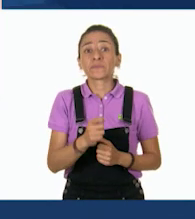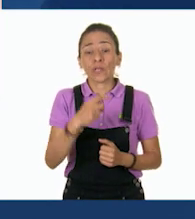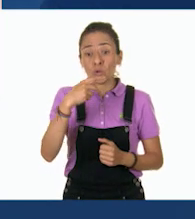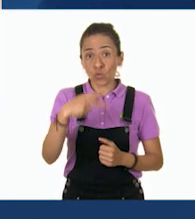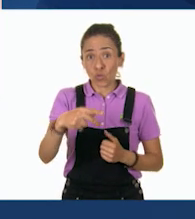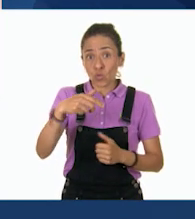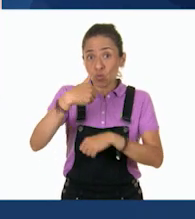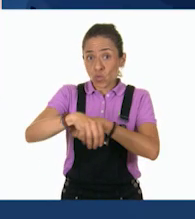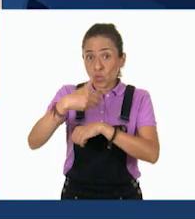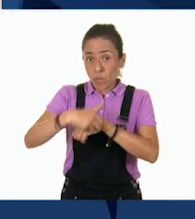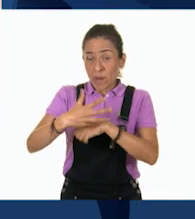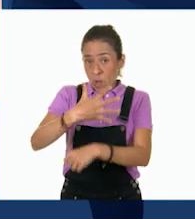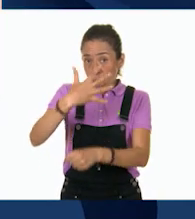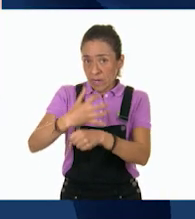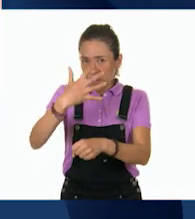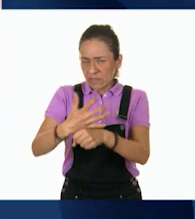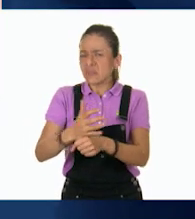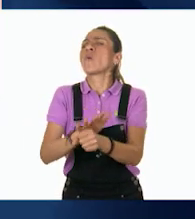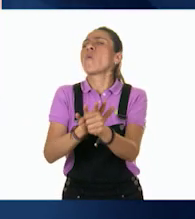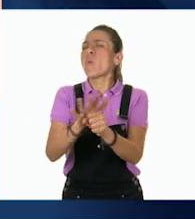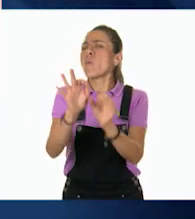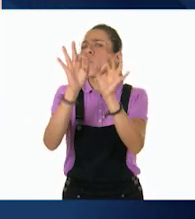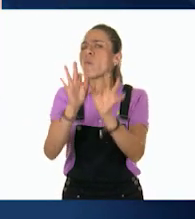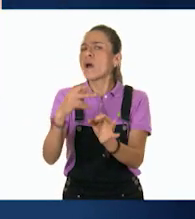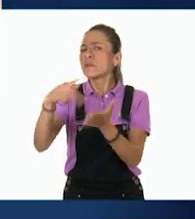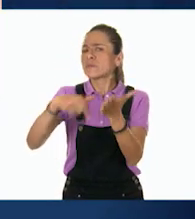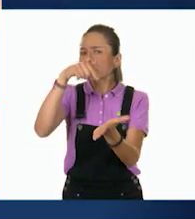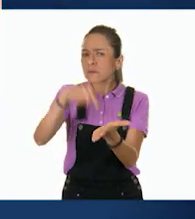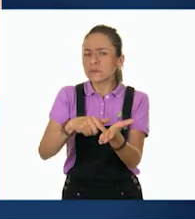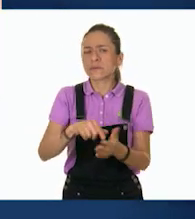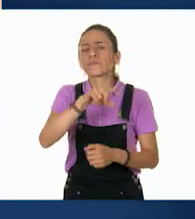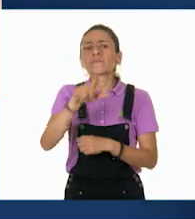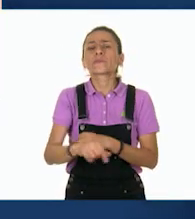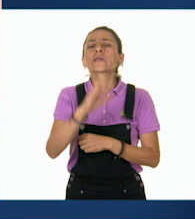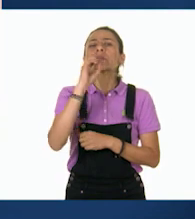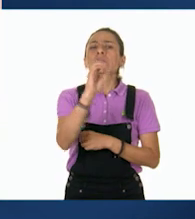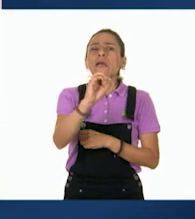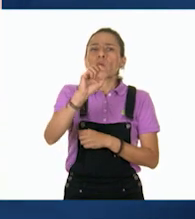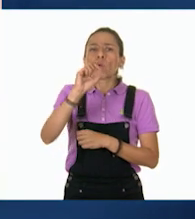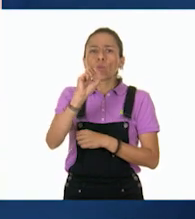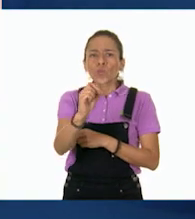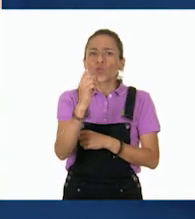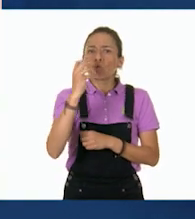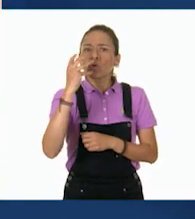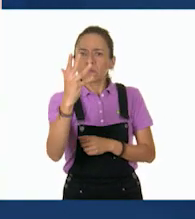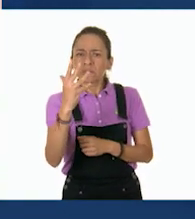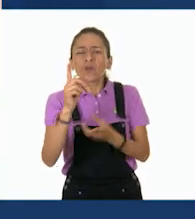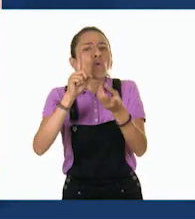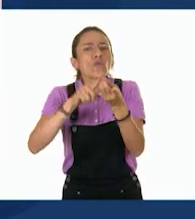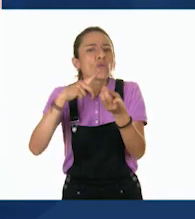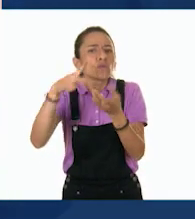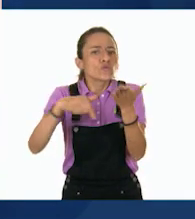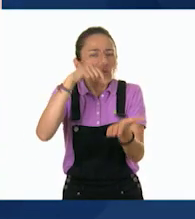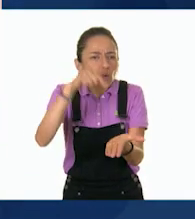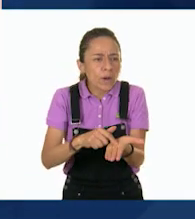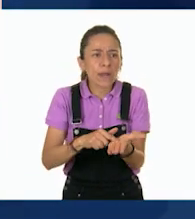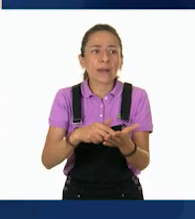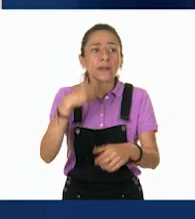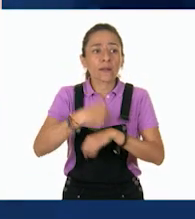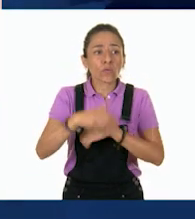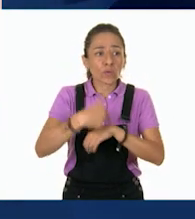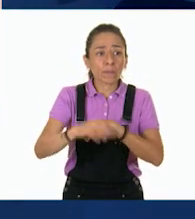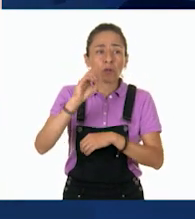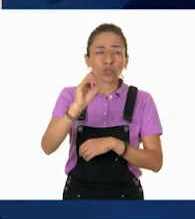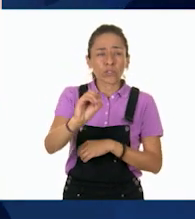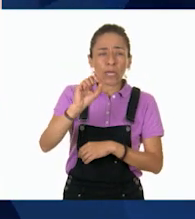posición? ¿Cuál es la posición del término 0.5? ¿El número 0.75 es